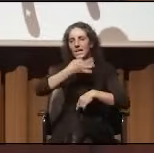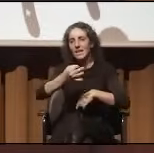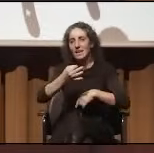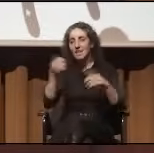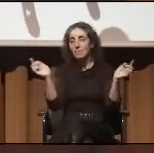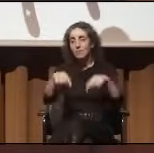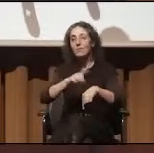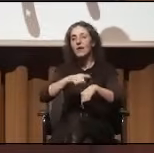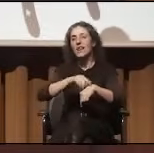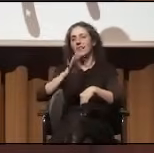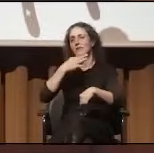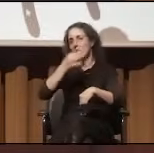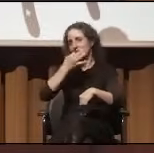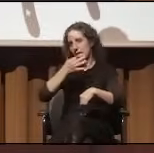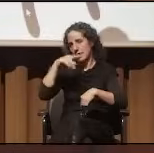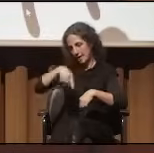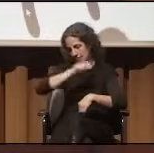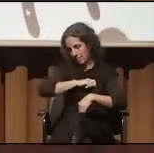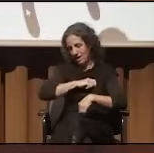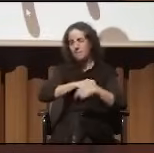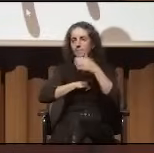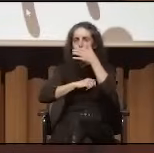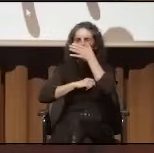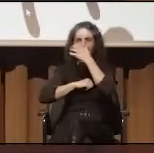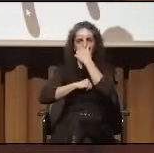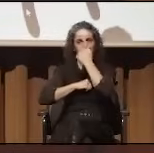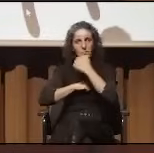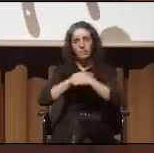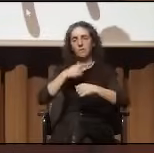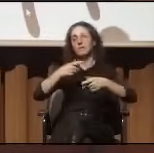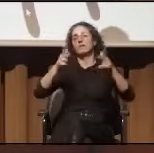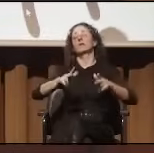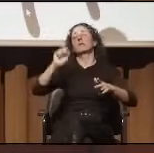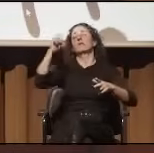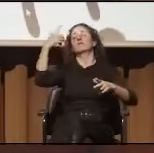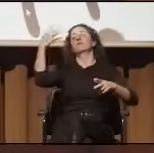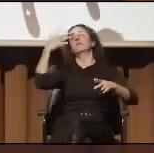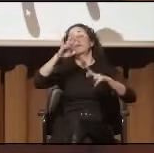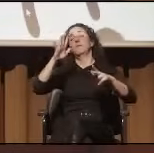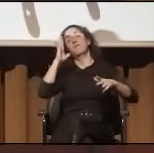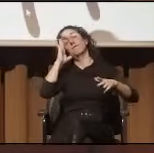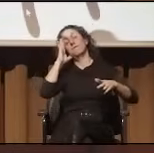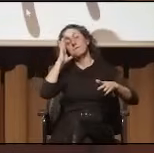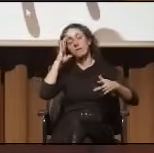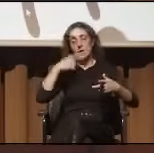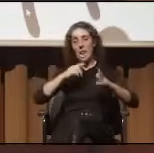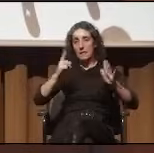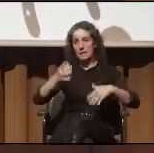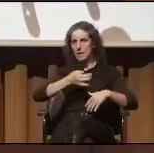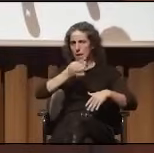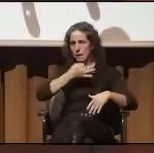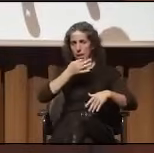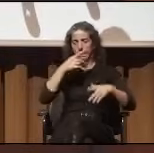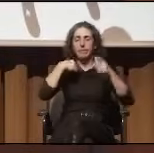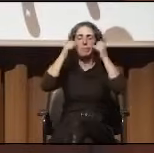la tarde en España. Yo me fui, me quedé solo, me quedé dormido y me desperté a las 6 de la tarde, pero más quemado y enfadado.